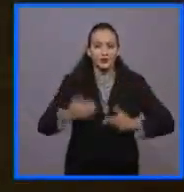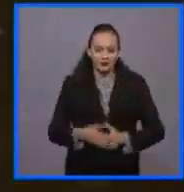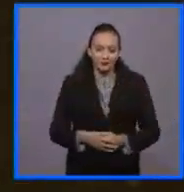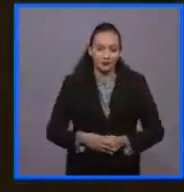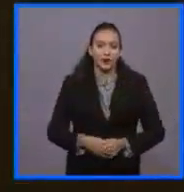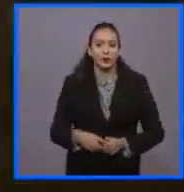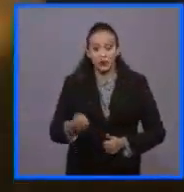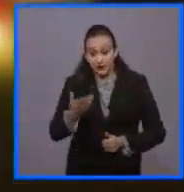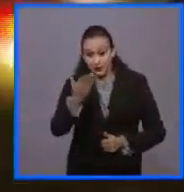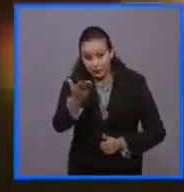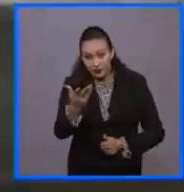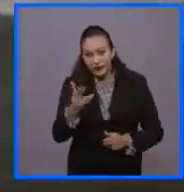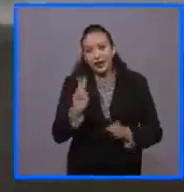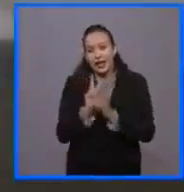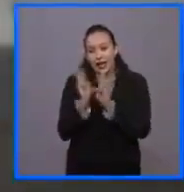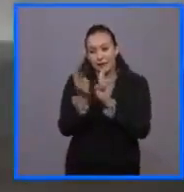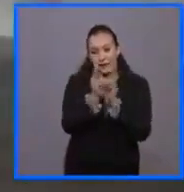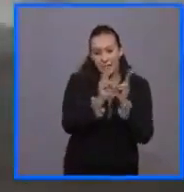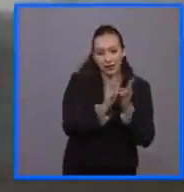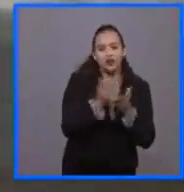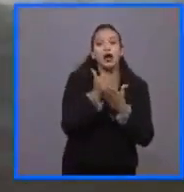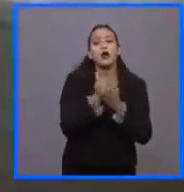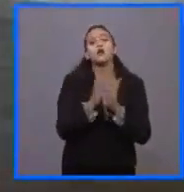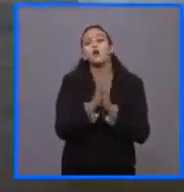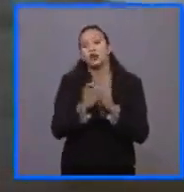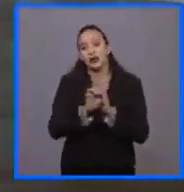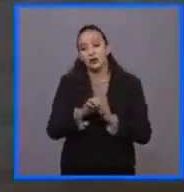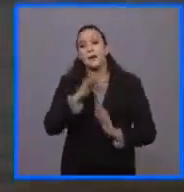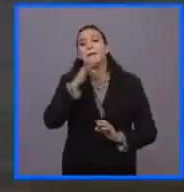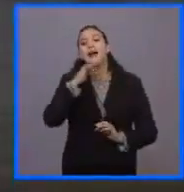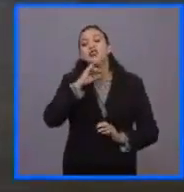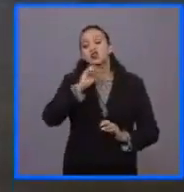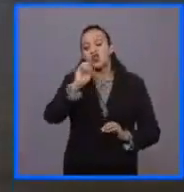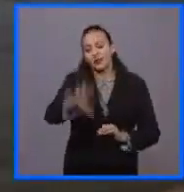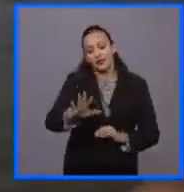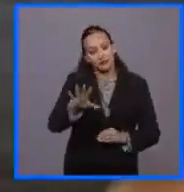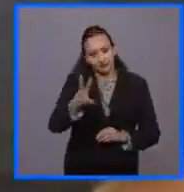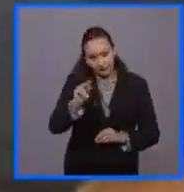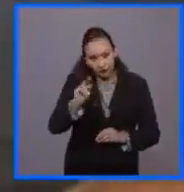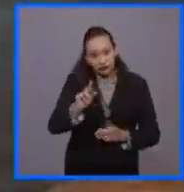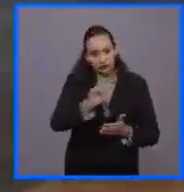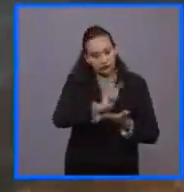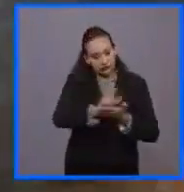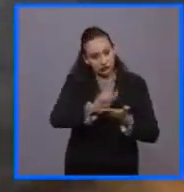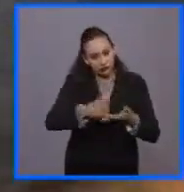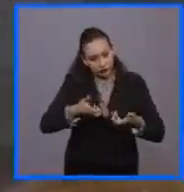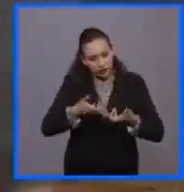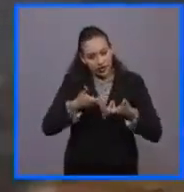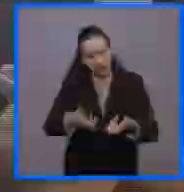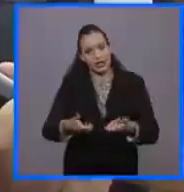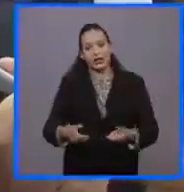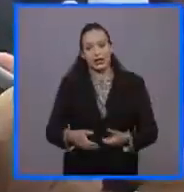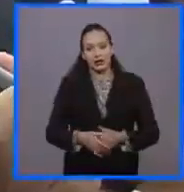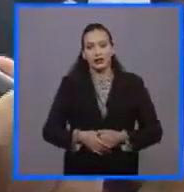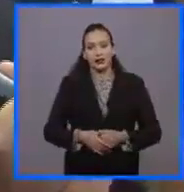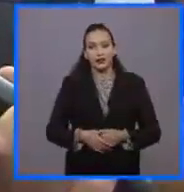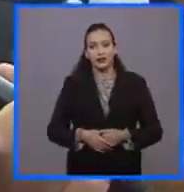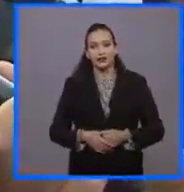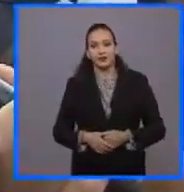la colaboración vecinal para evitar tirar basura en la vía pública y atender las recomendaciones oficiales.